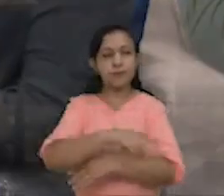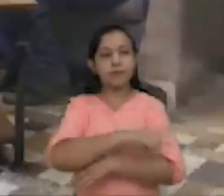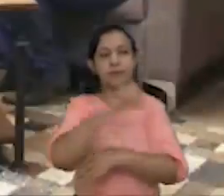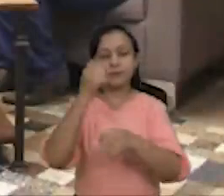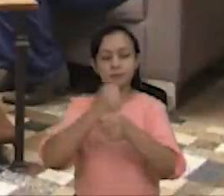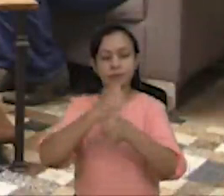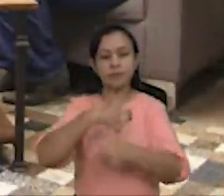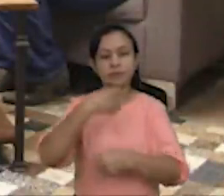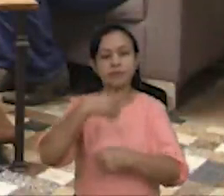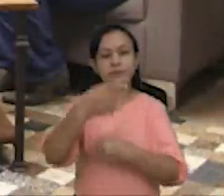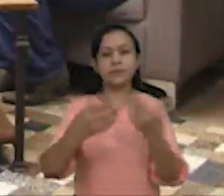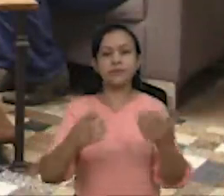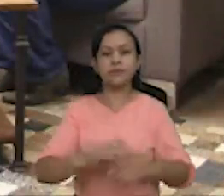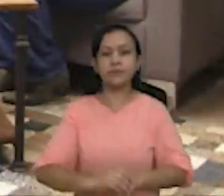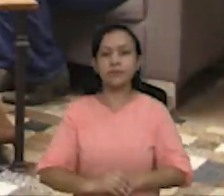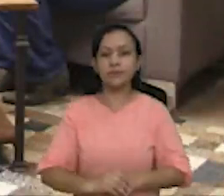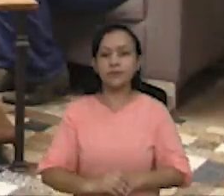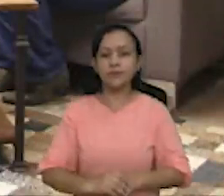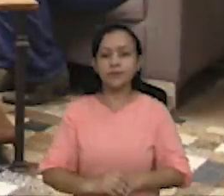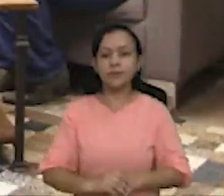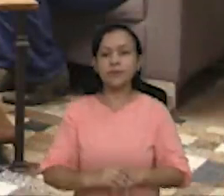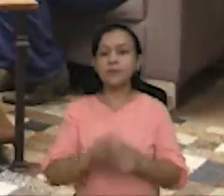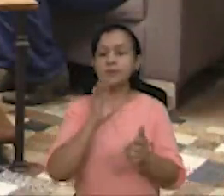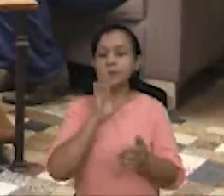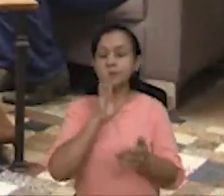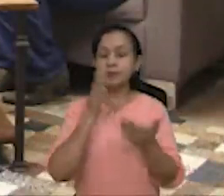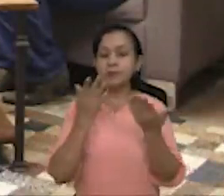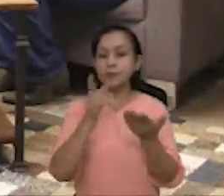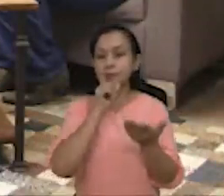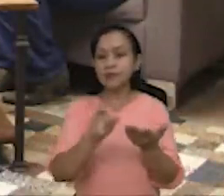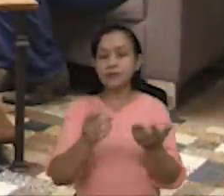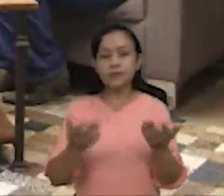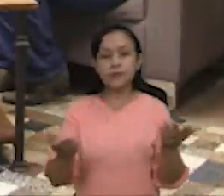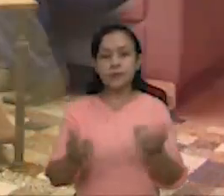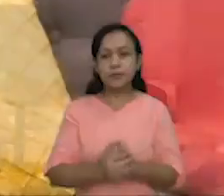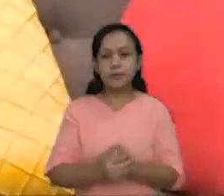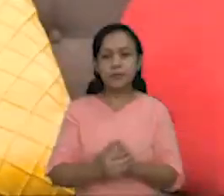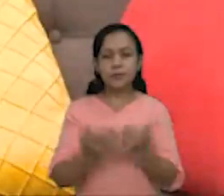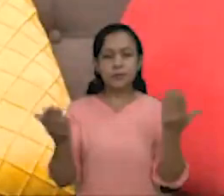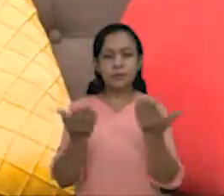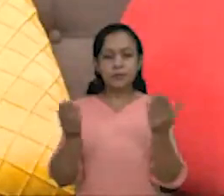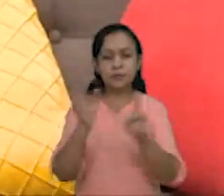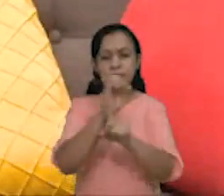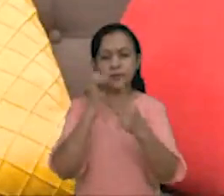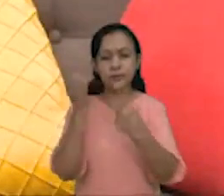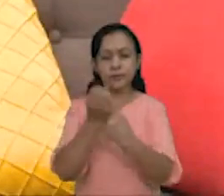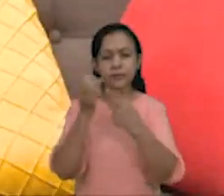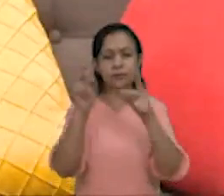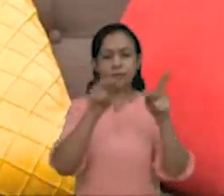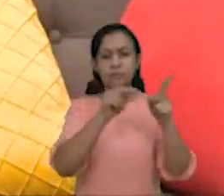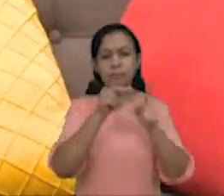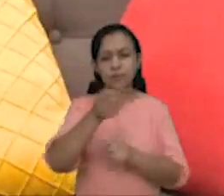de todos los días. Bueno, me gustaría que también habláramos sobre cómo las organizaciones de periodistas